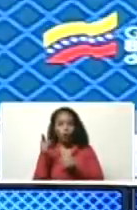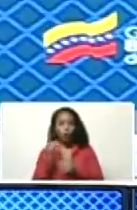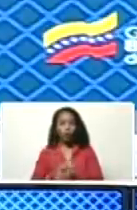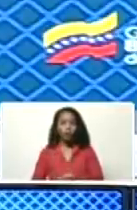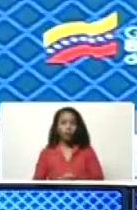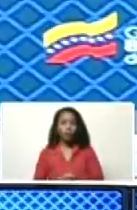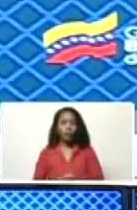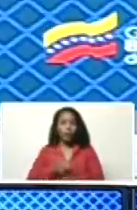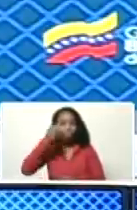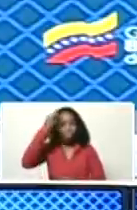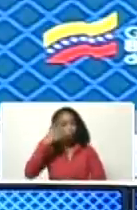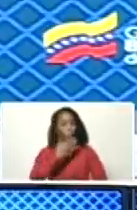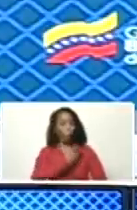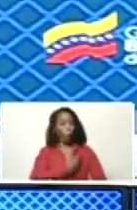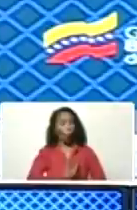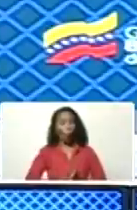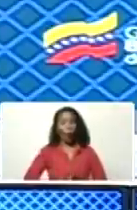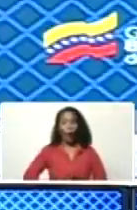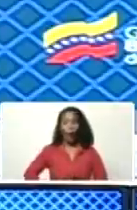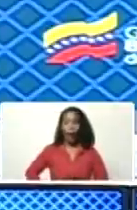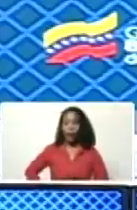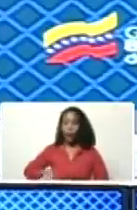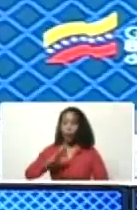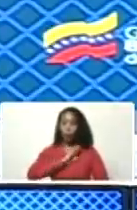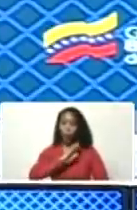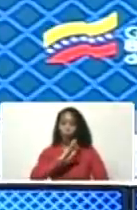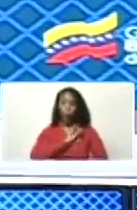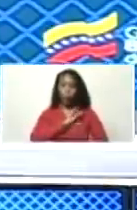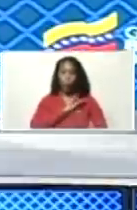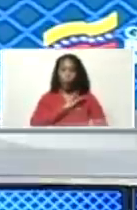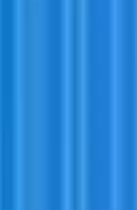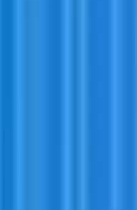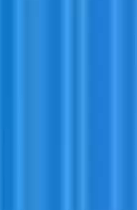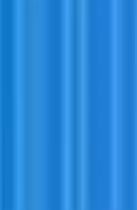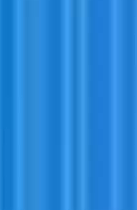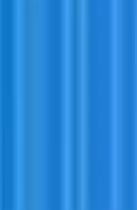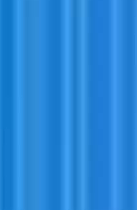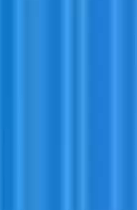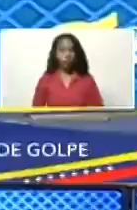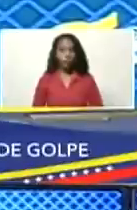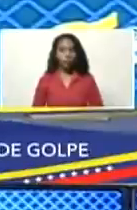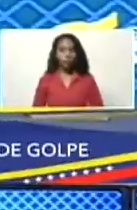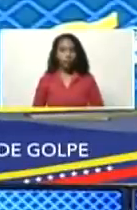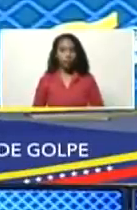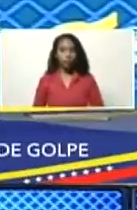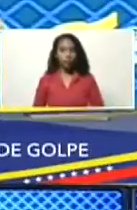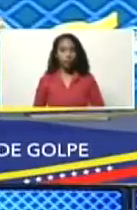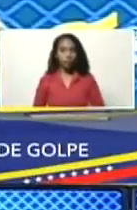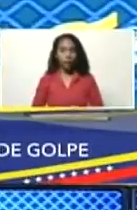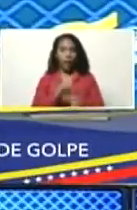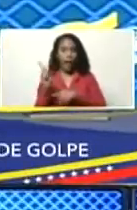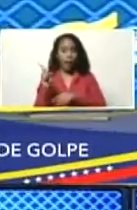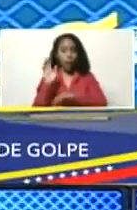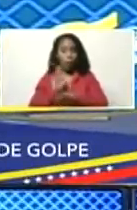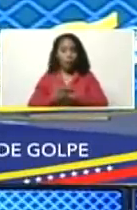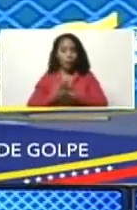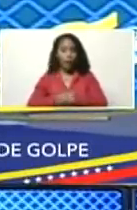de creerse dueño de lo que ellos llaman el patio trasero. Eso estaba en el